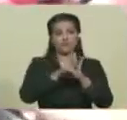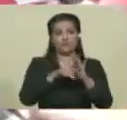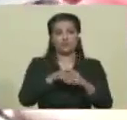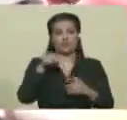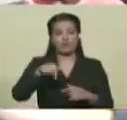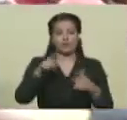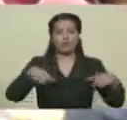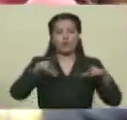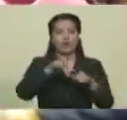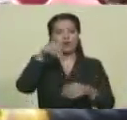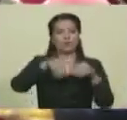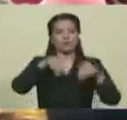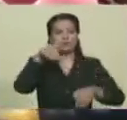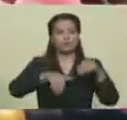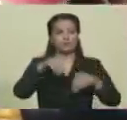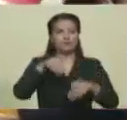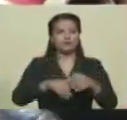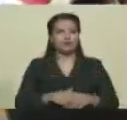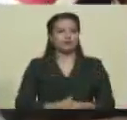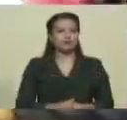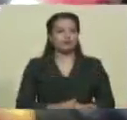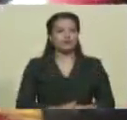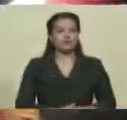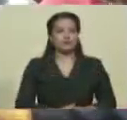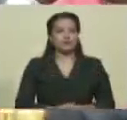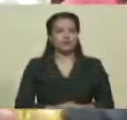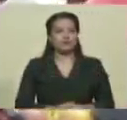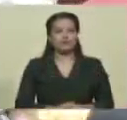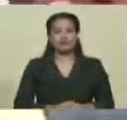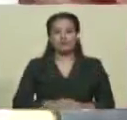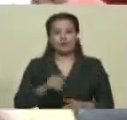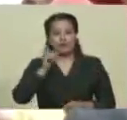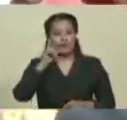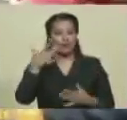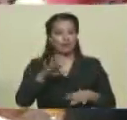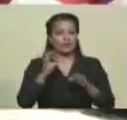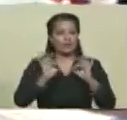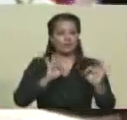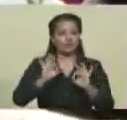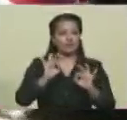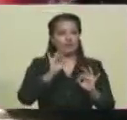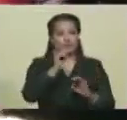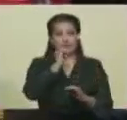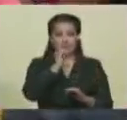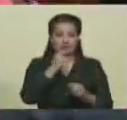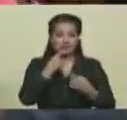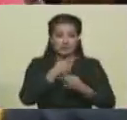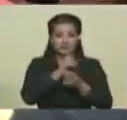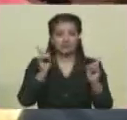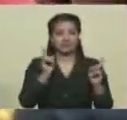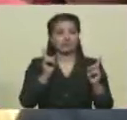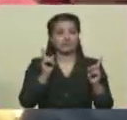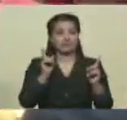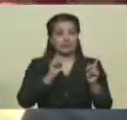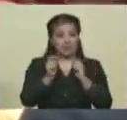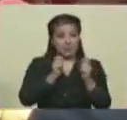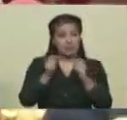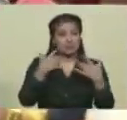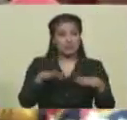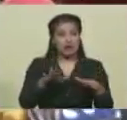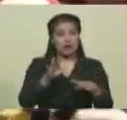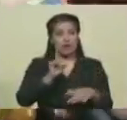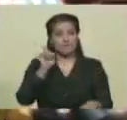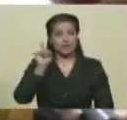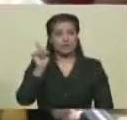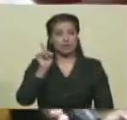en estas elecciones regionales, ya preparándose para ofrecer esta declaración a la prensa luego de hacer todo